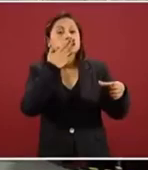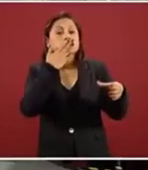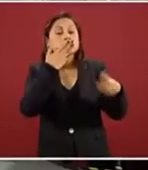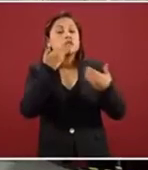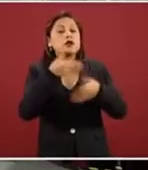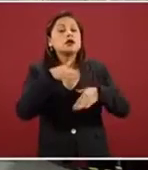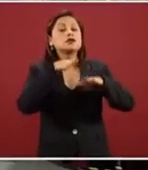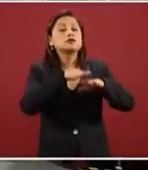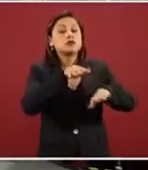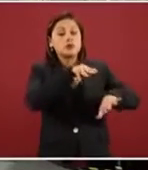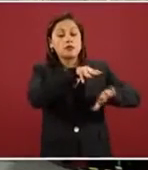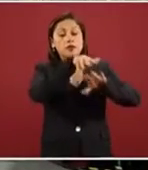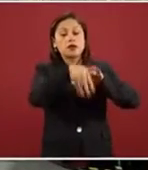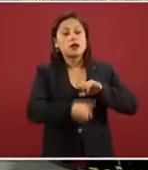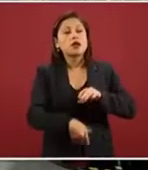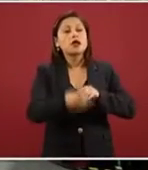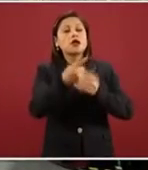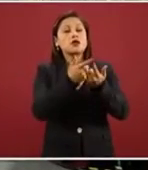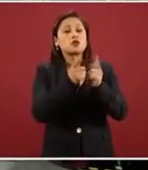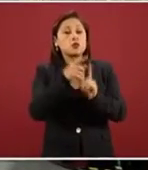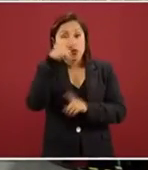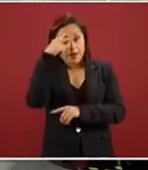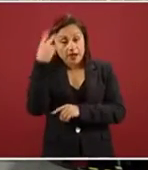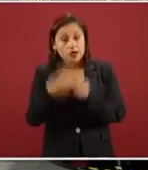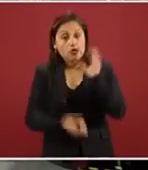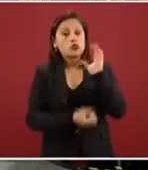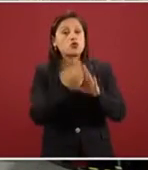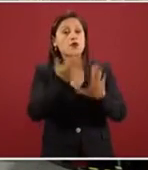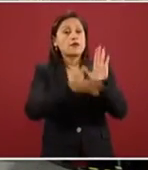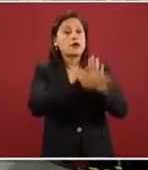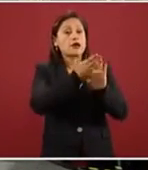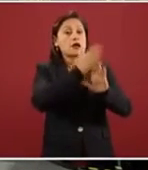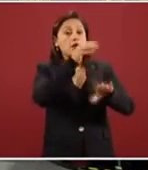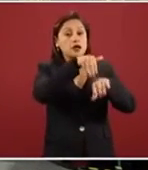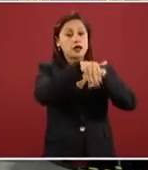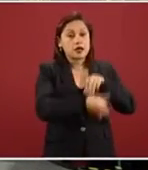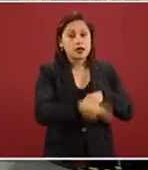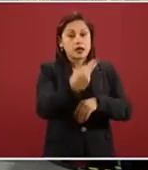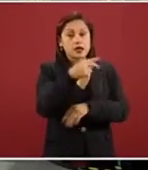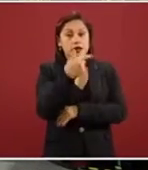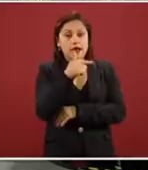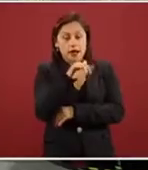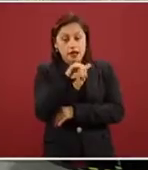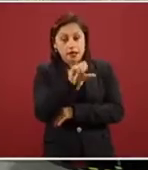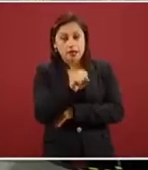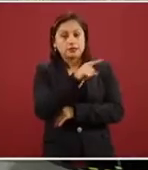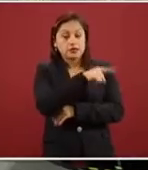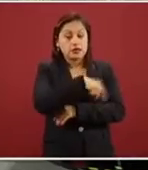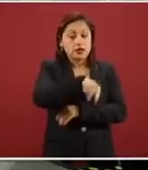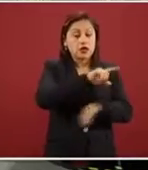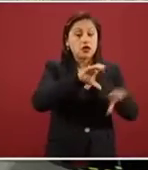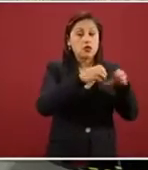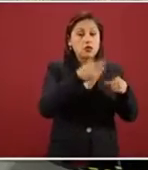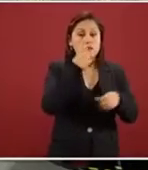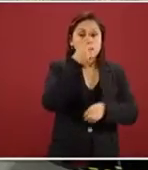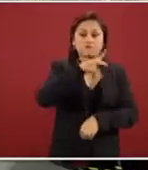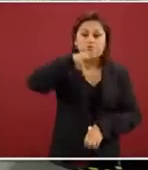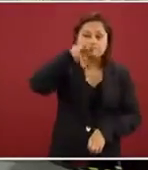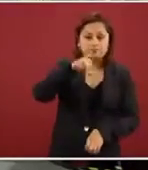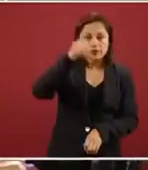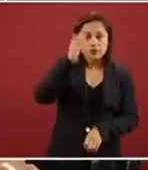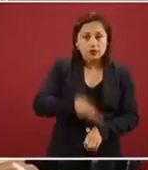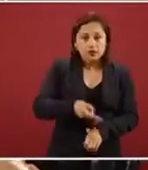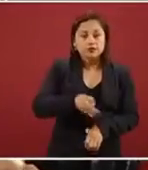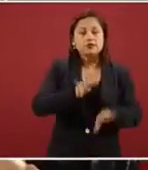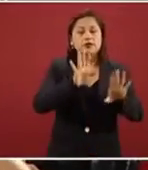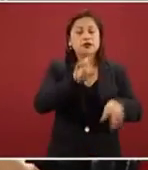Jales, la nueva presa de Jales de Grupo México expresó que no la querían de ninguna forma. Y también en